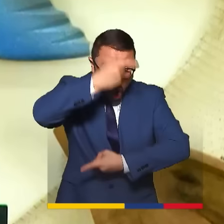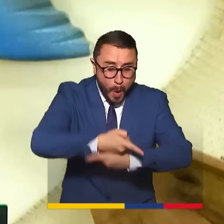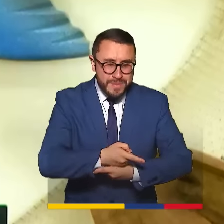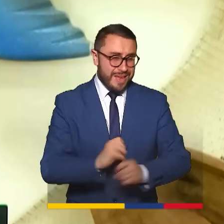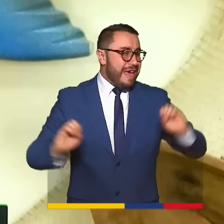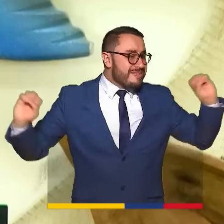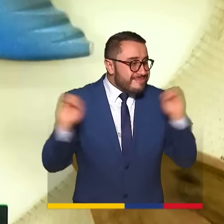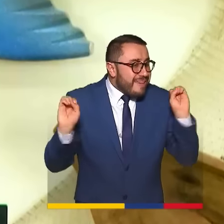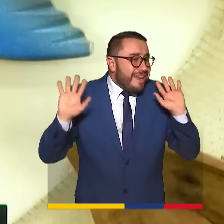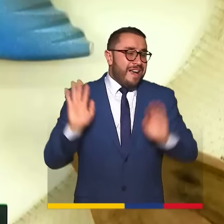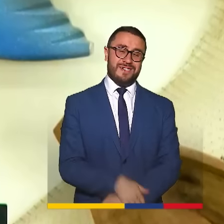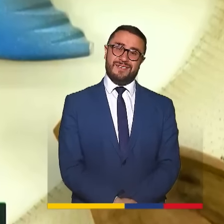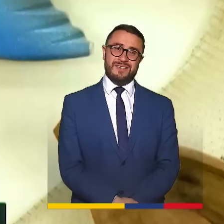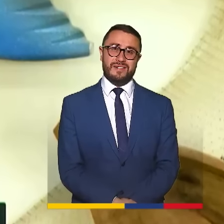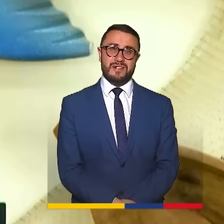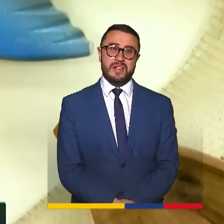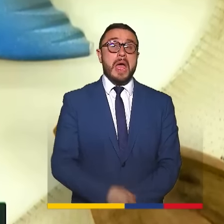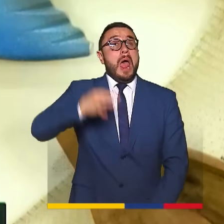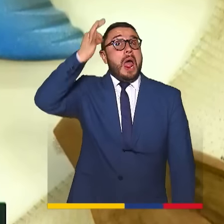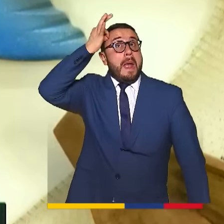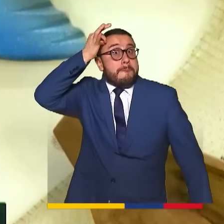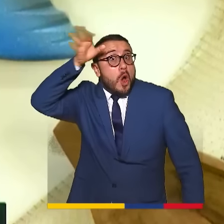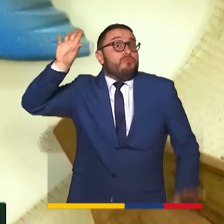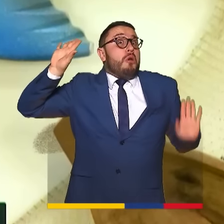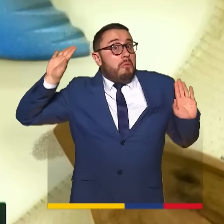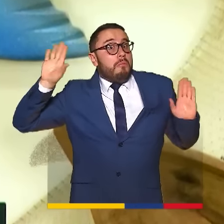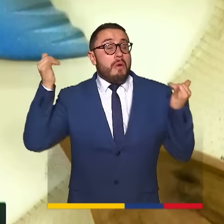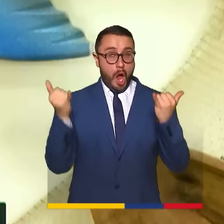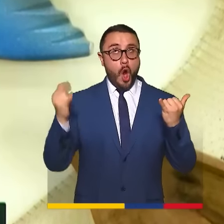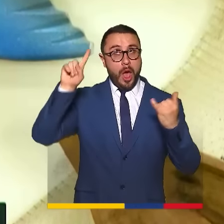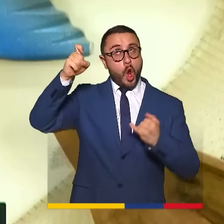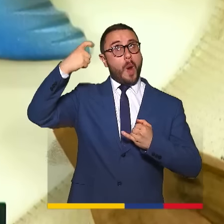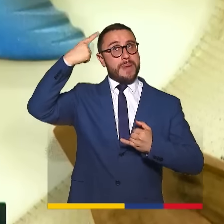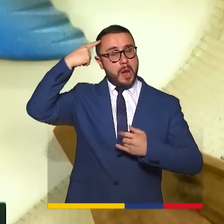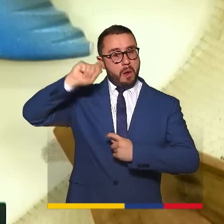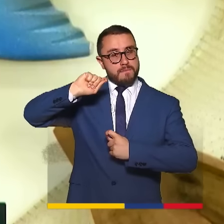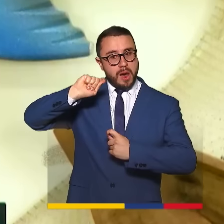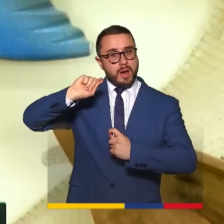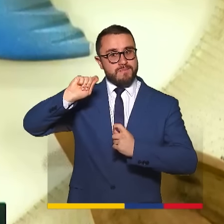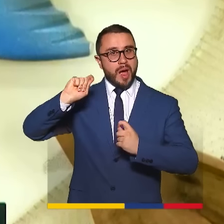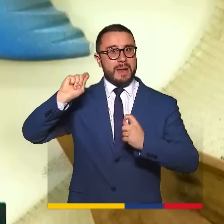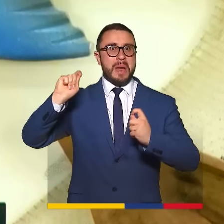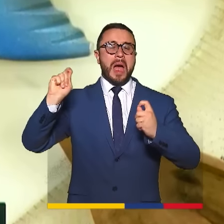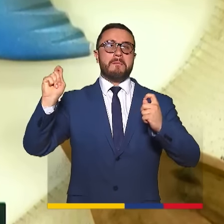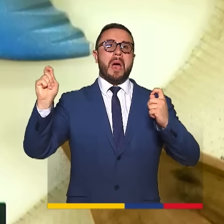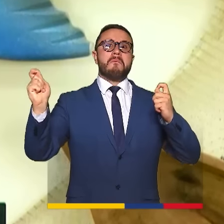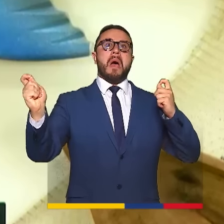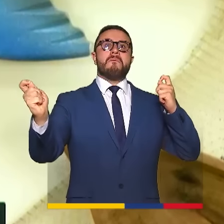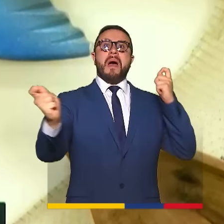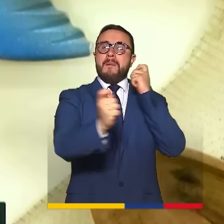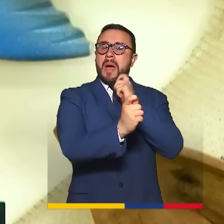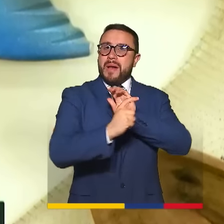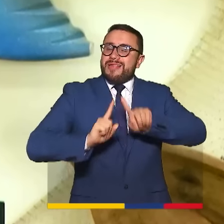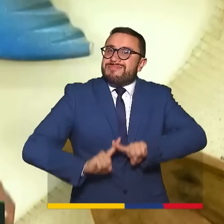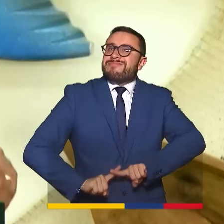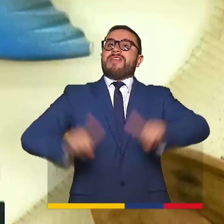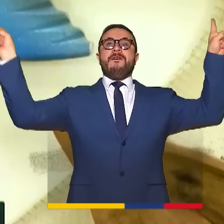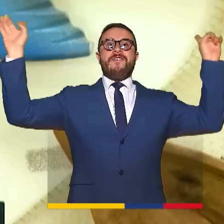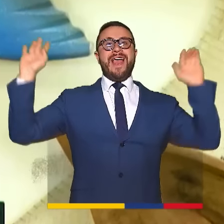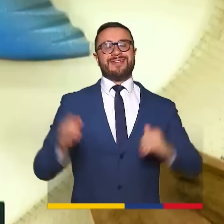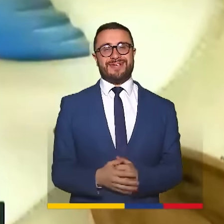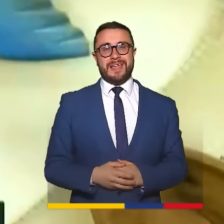Quizás este gobierno empiece a marcar la diferencia, eso espero. Y por eso quise, Iris, que